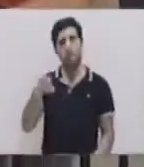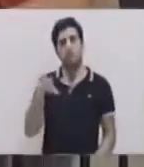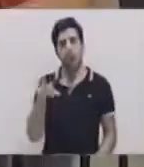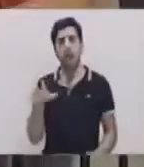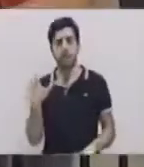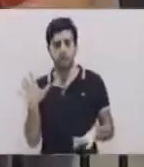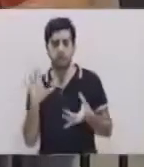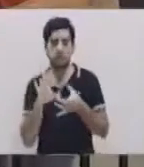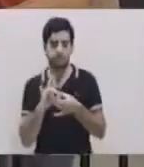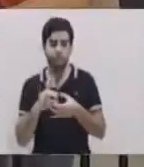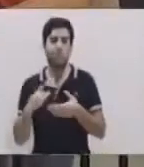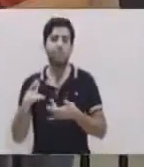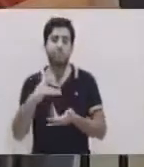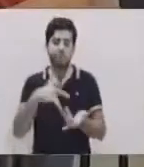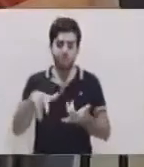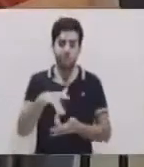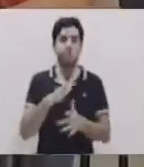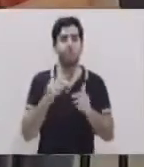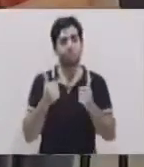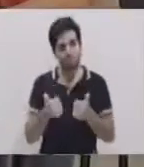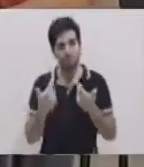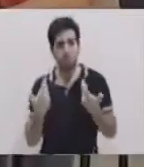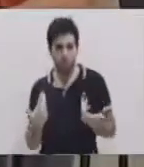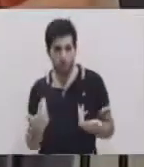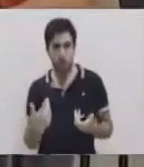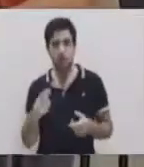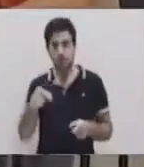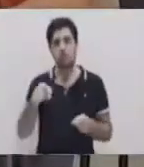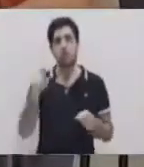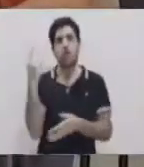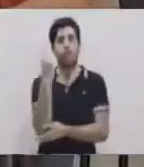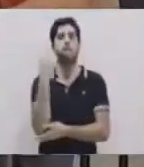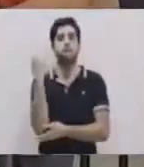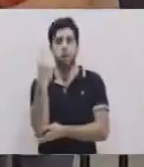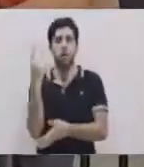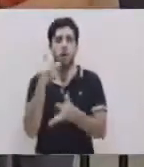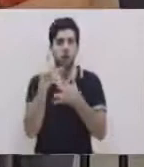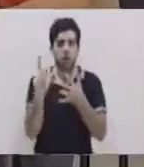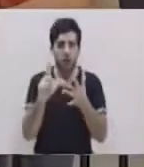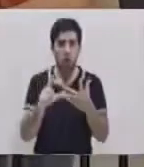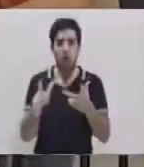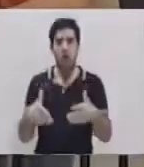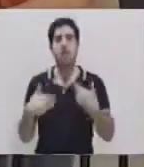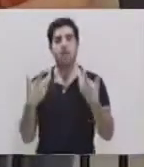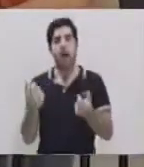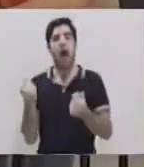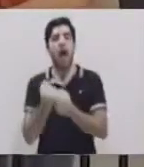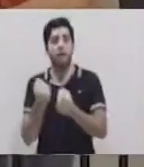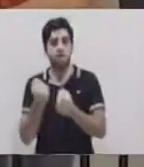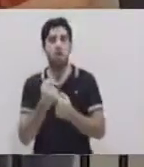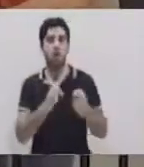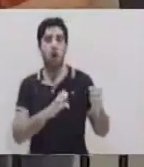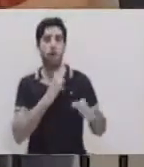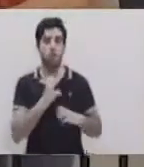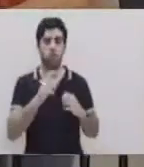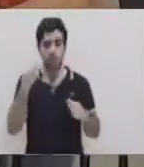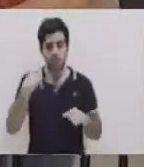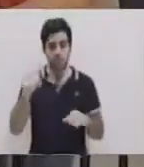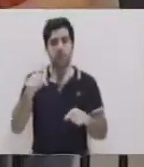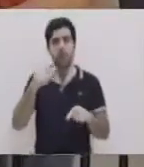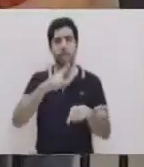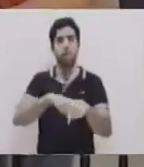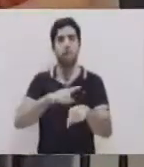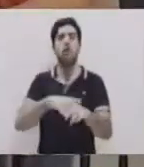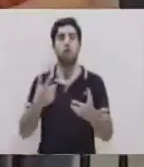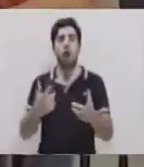también. Claro que sí, una de las cosas más importantes y que te trae mucho soporte emocional en una familia